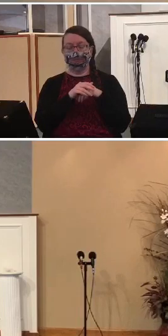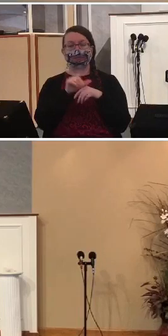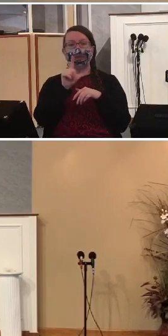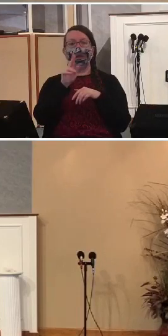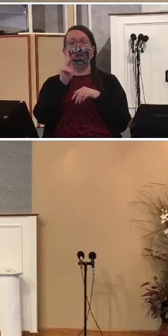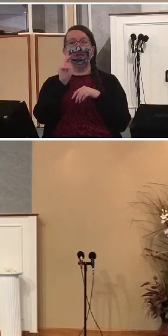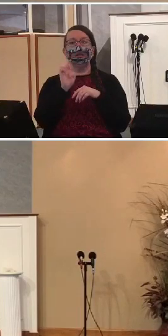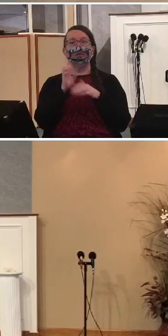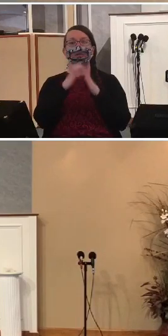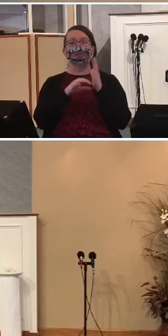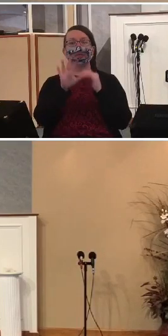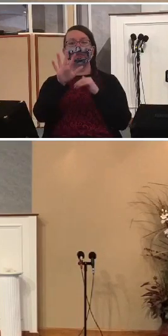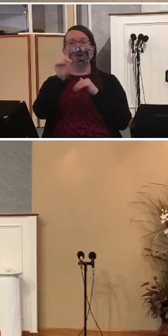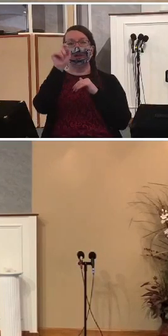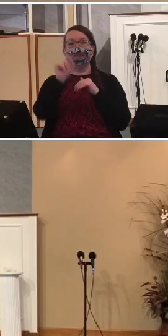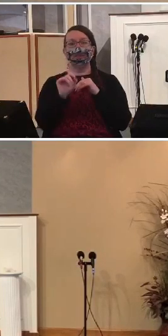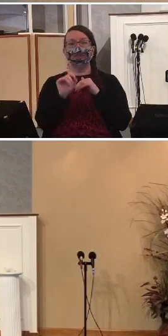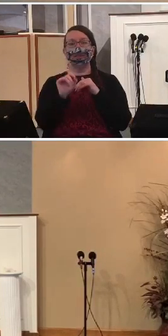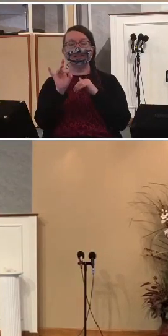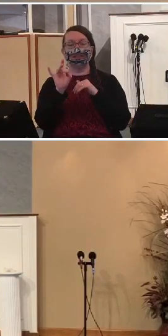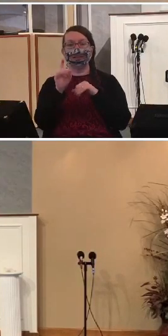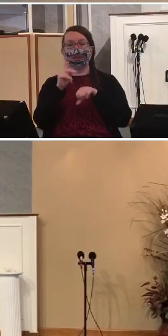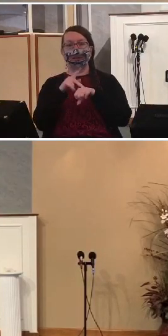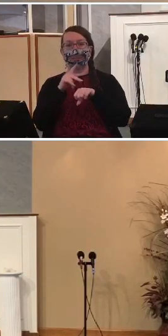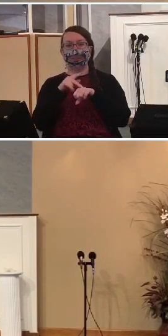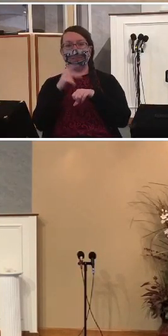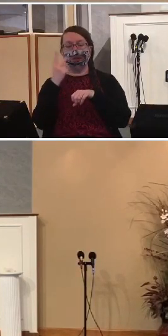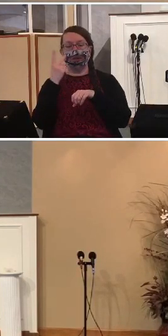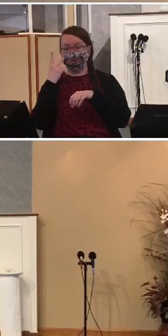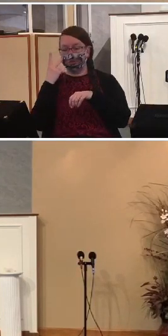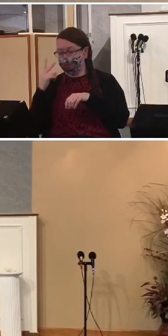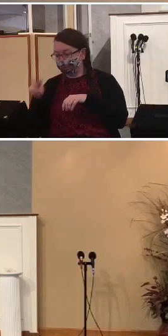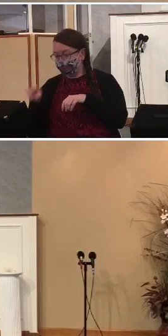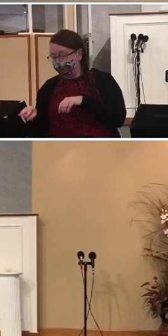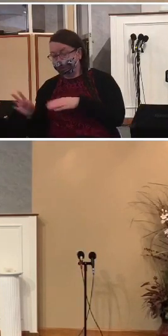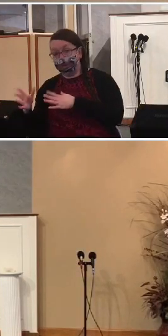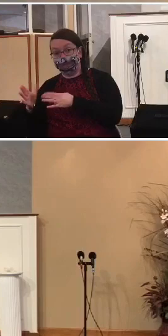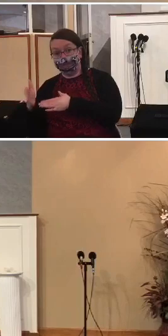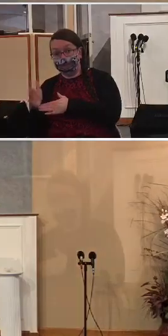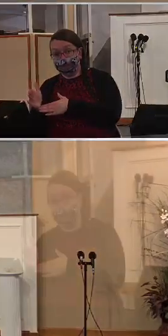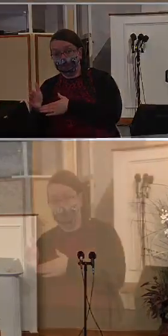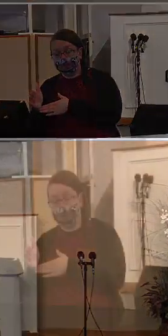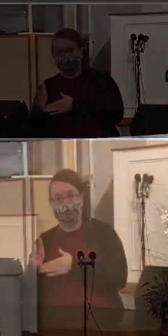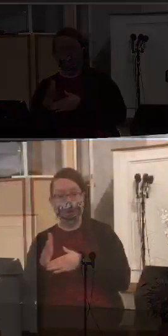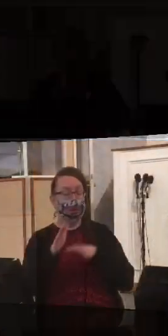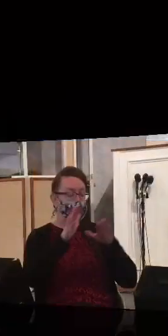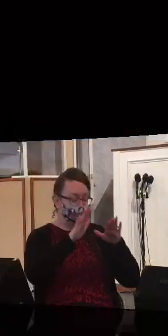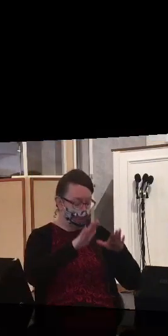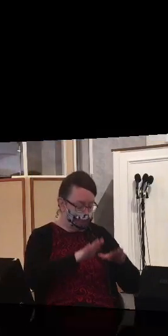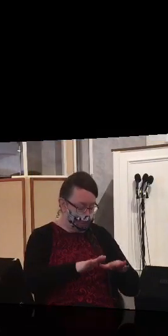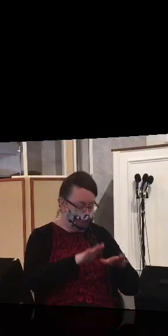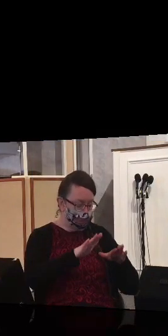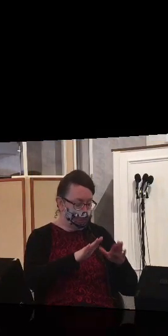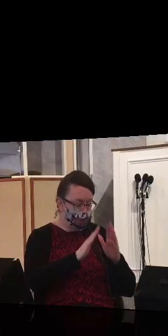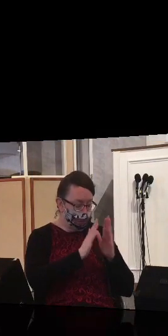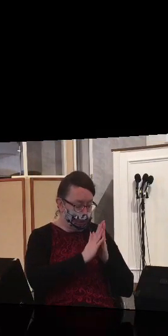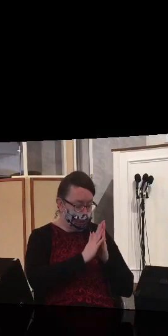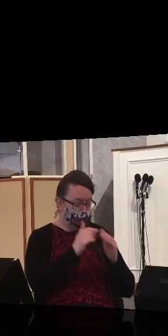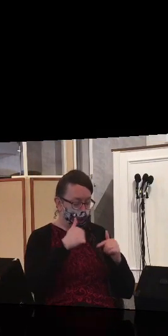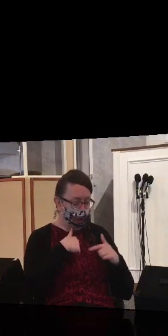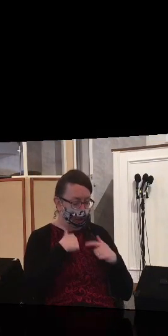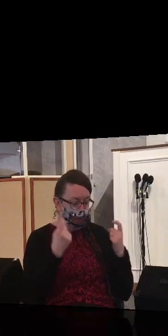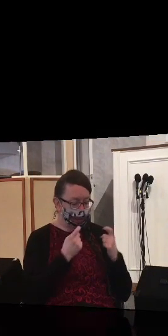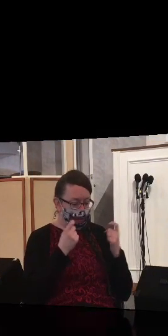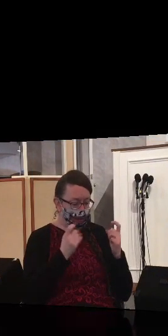Lucas 5:8, cuando Pedro vio, se cayó sobre las rodillas de Dios y le dijo, apártate de mí porque soy un hombre